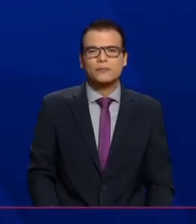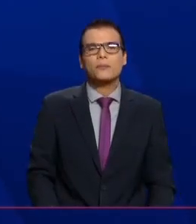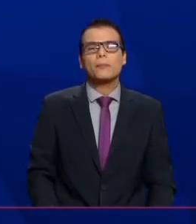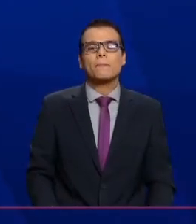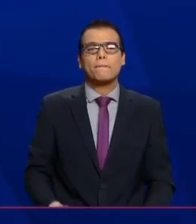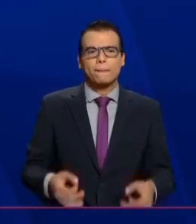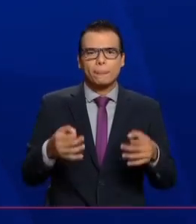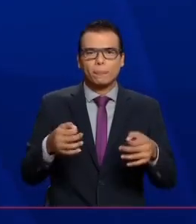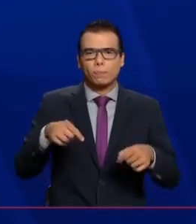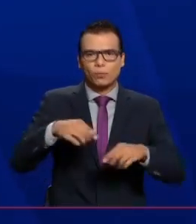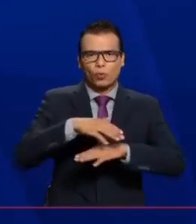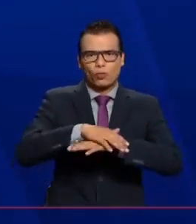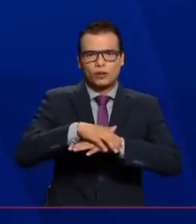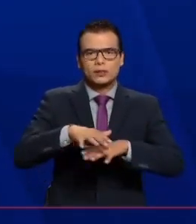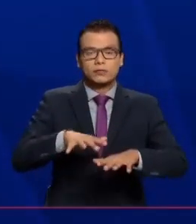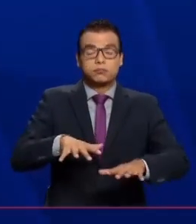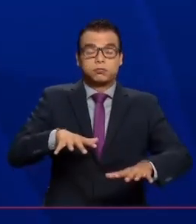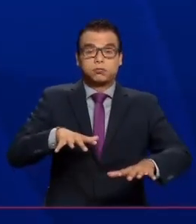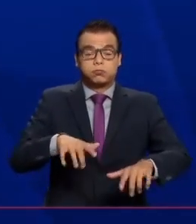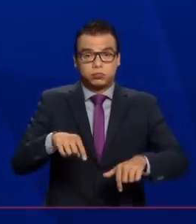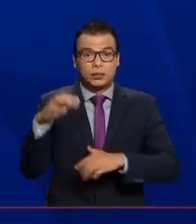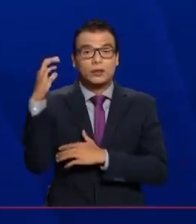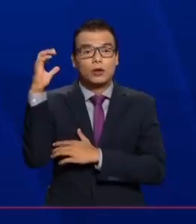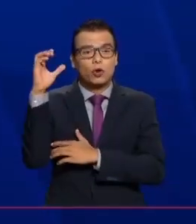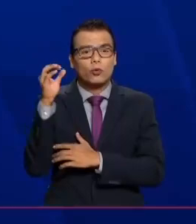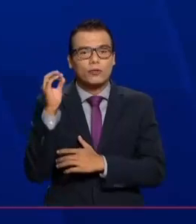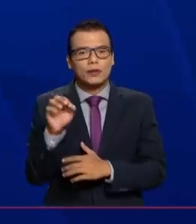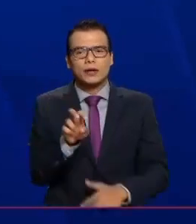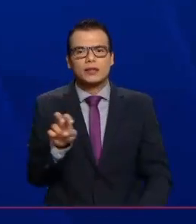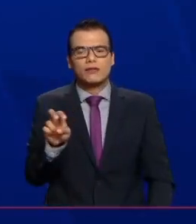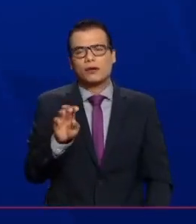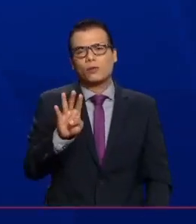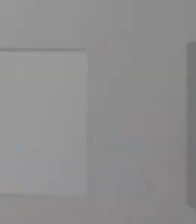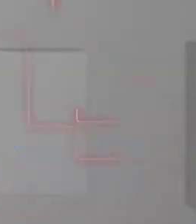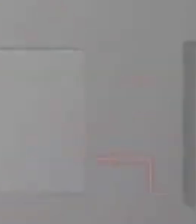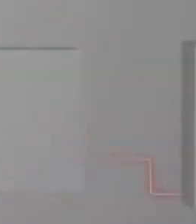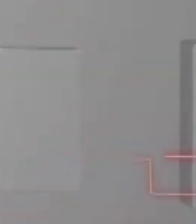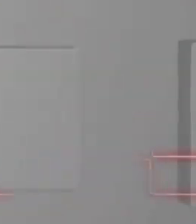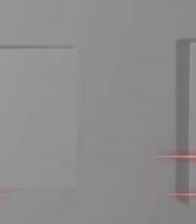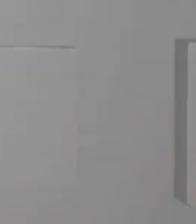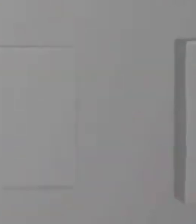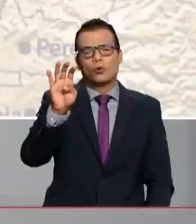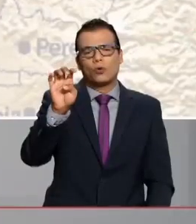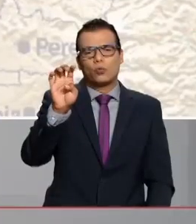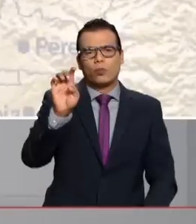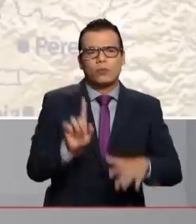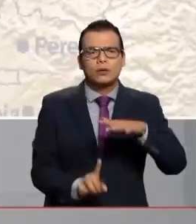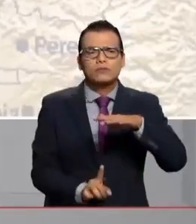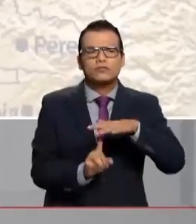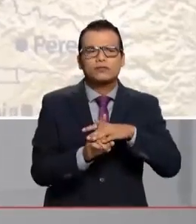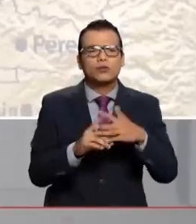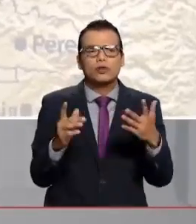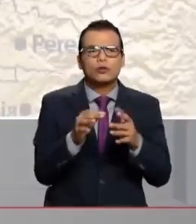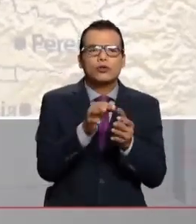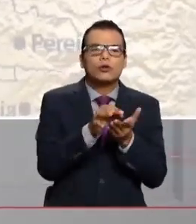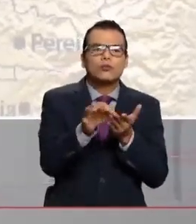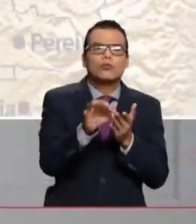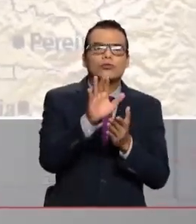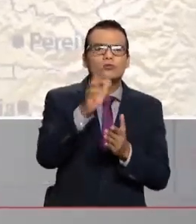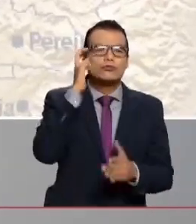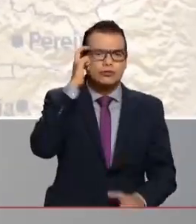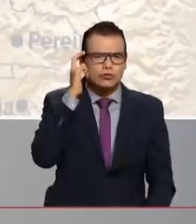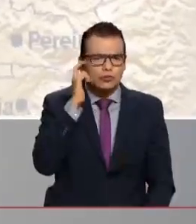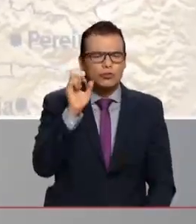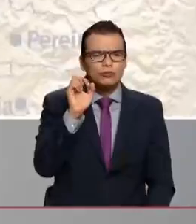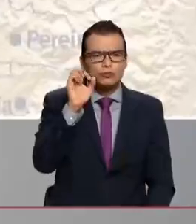Un nuevo temblor se registró esta tarde en nuestro país. El movimiento de magnitud 4.9 tuvo como epicentro Cantón de San Pablo, en el sur